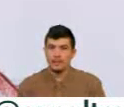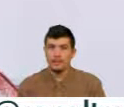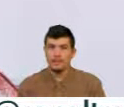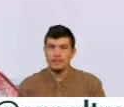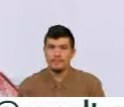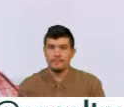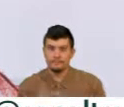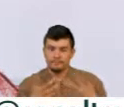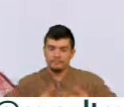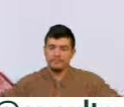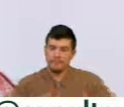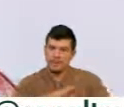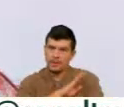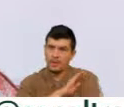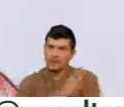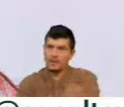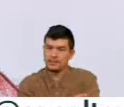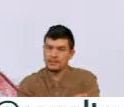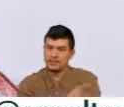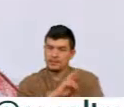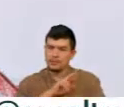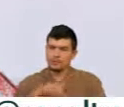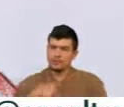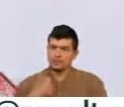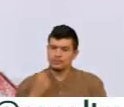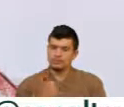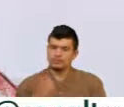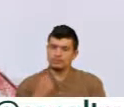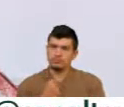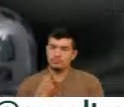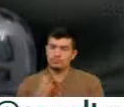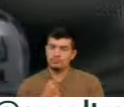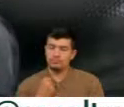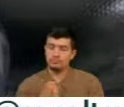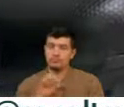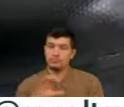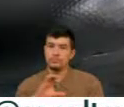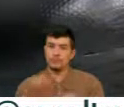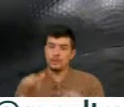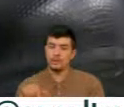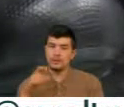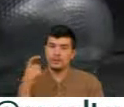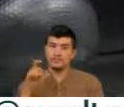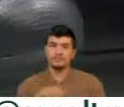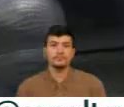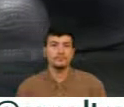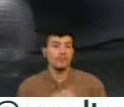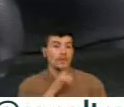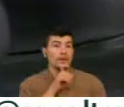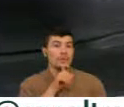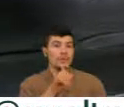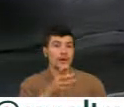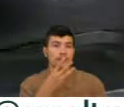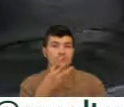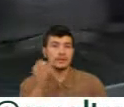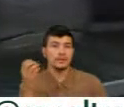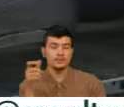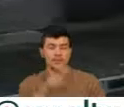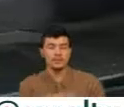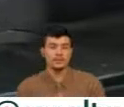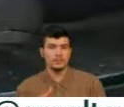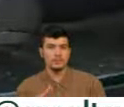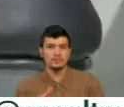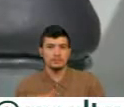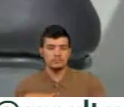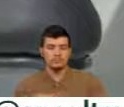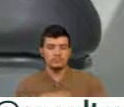capacidad instalada muy importante de ese sector para generar empleo en la ciudad en bucaramanga 300 empresarios del calzado participan